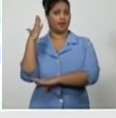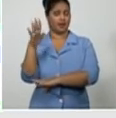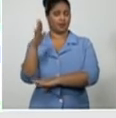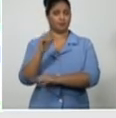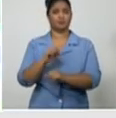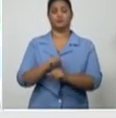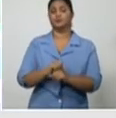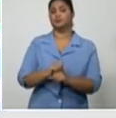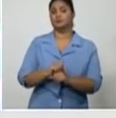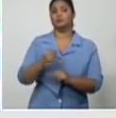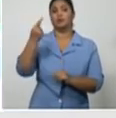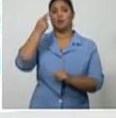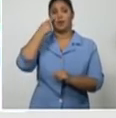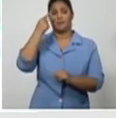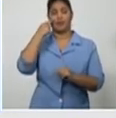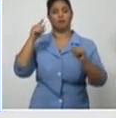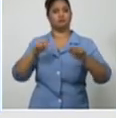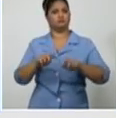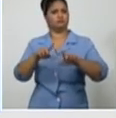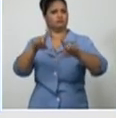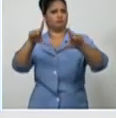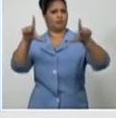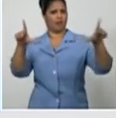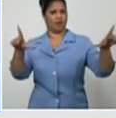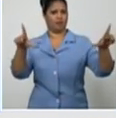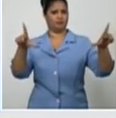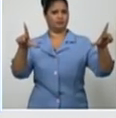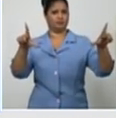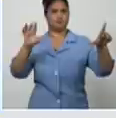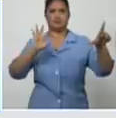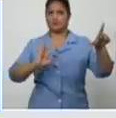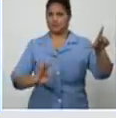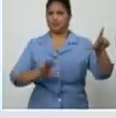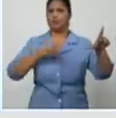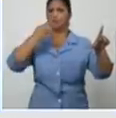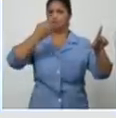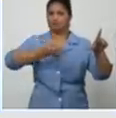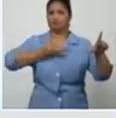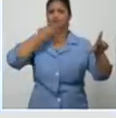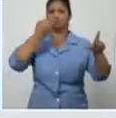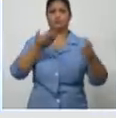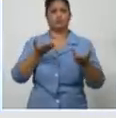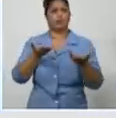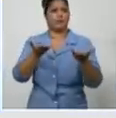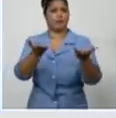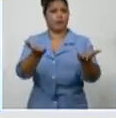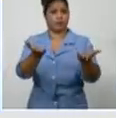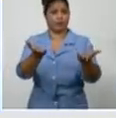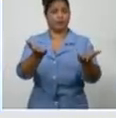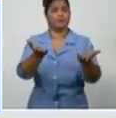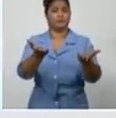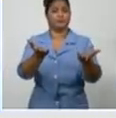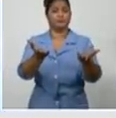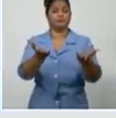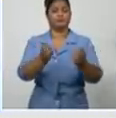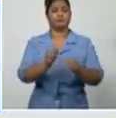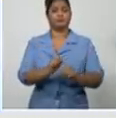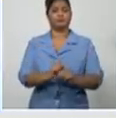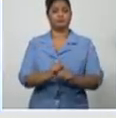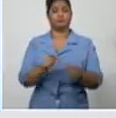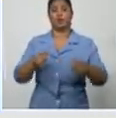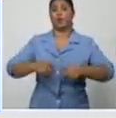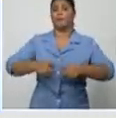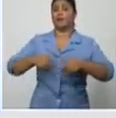gráfico que siempre acompaña a esta información, pues nuevamente una cifra